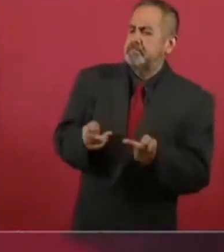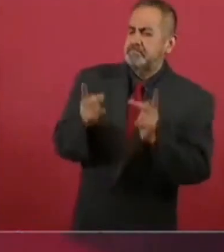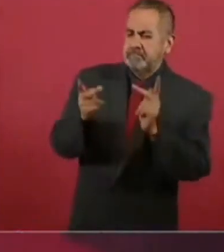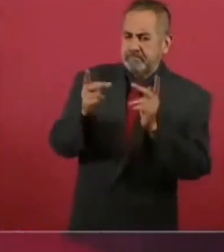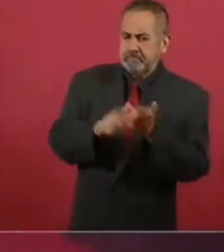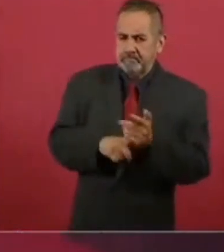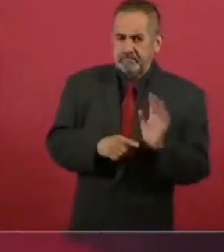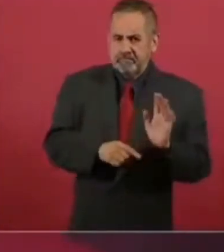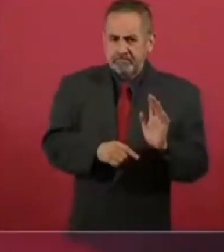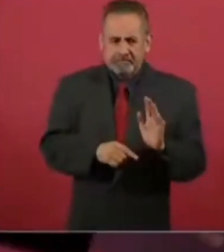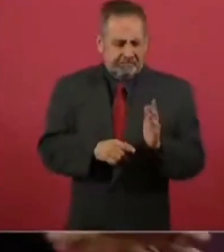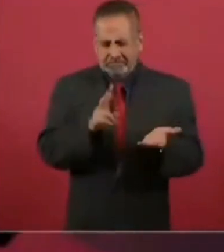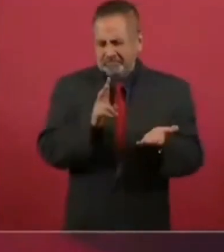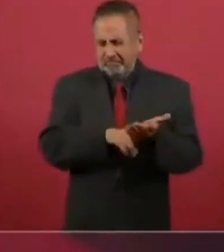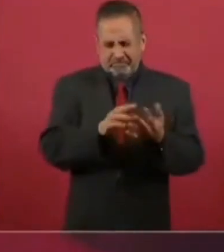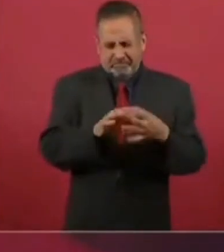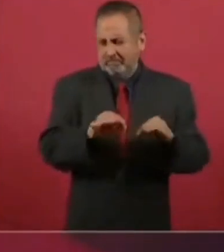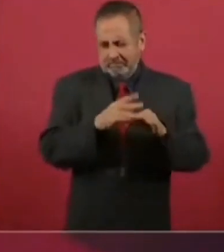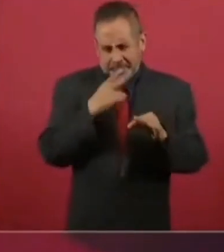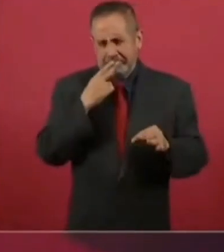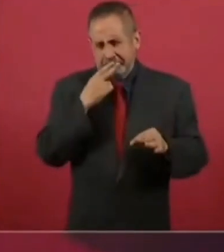que son importantísimos.